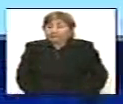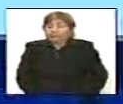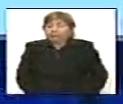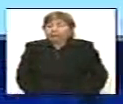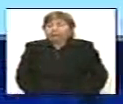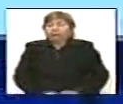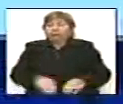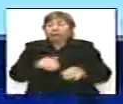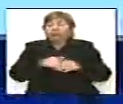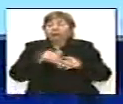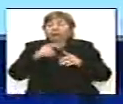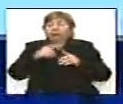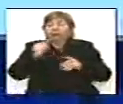y la tasa de informalidad laboral en él